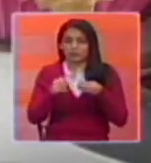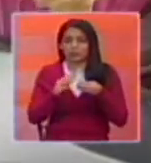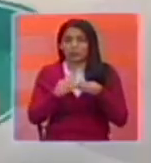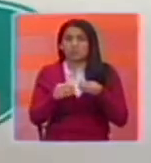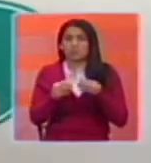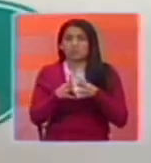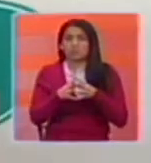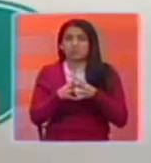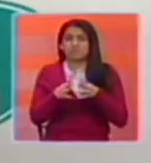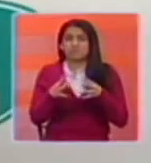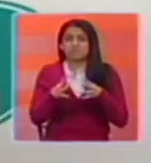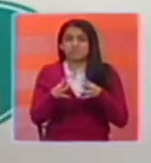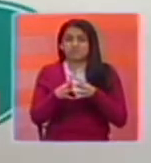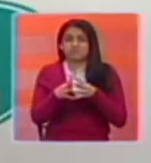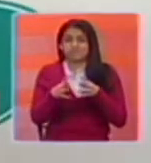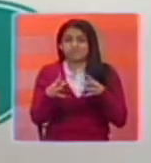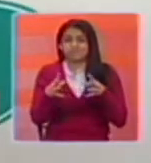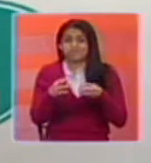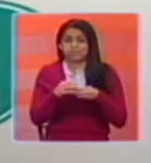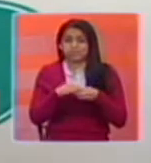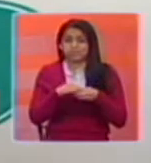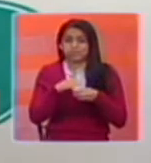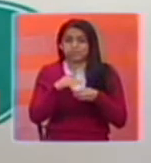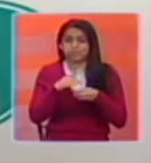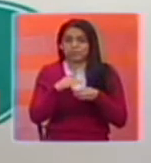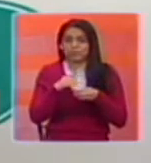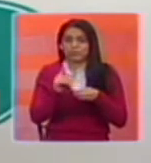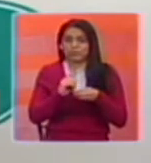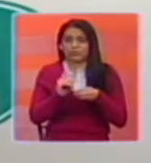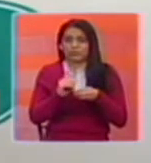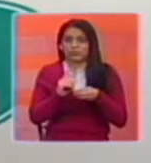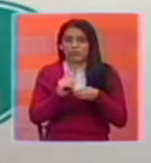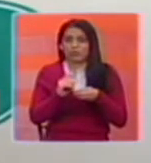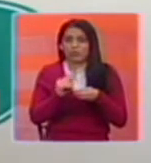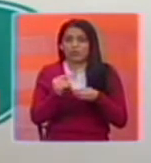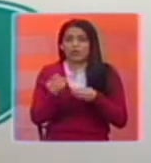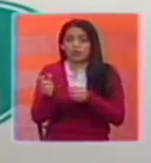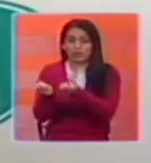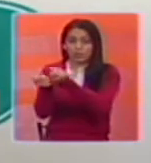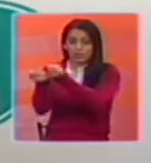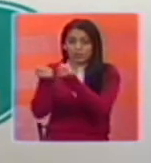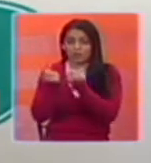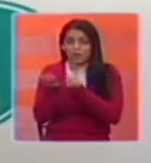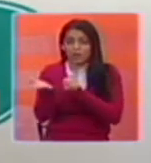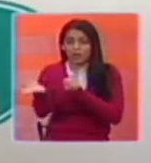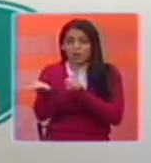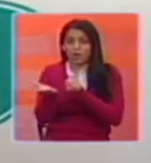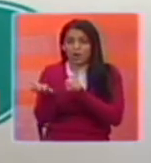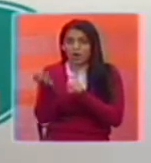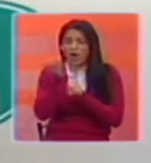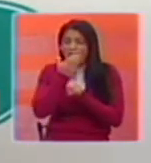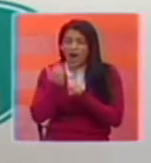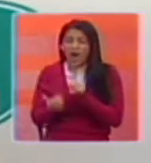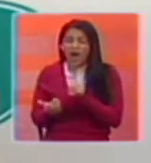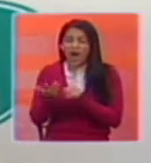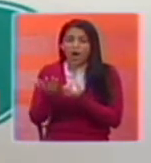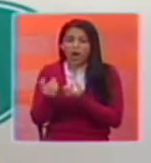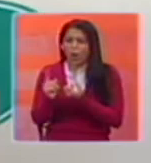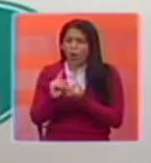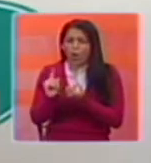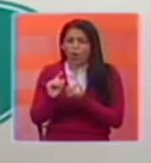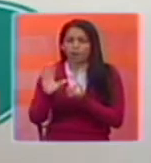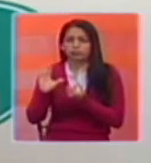nunca ponga un cupcake a una temperatura ni demasiado baja ni demasiado alta, porque la temperatura en los cupcakes